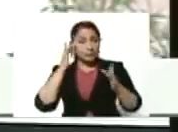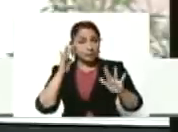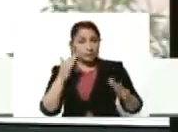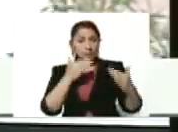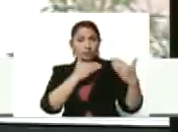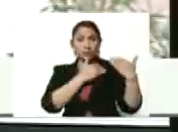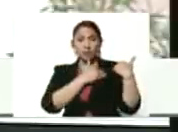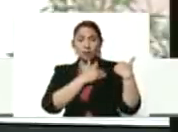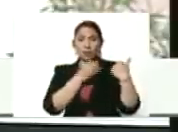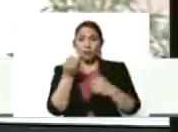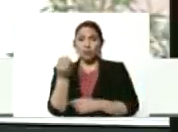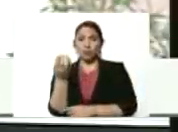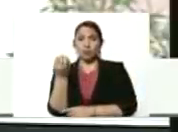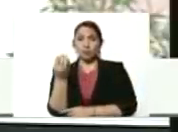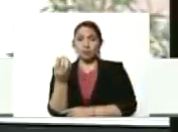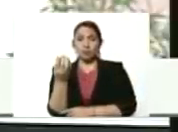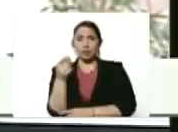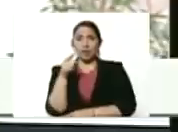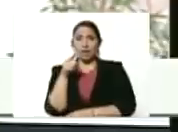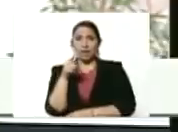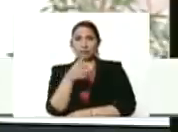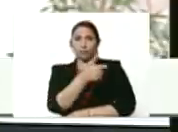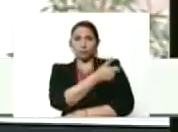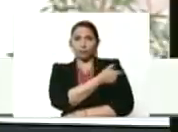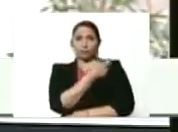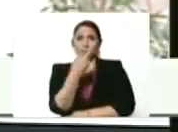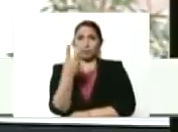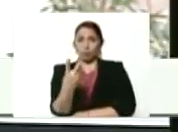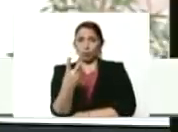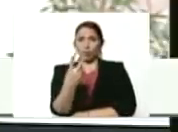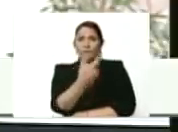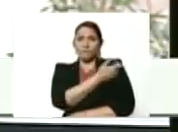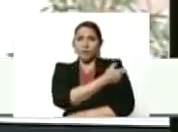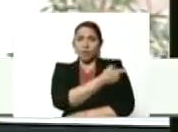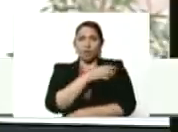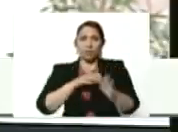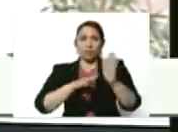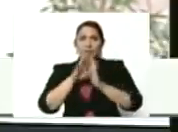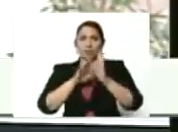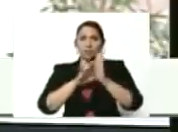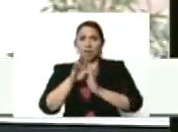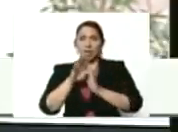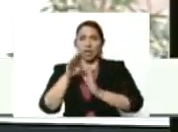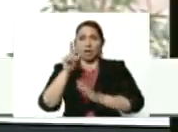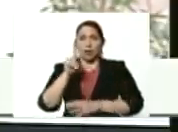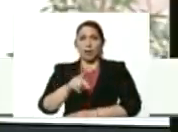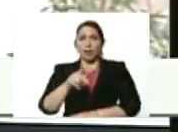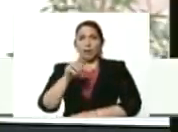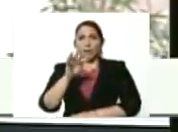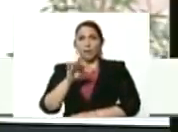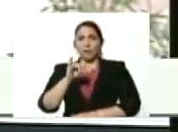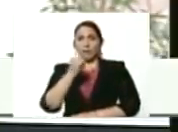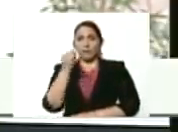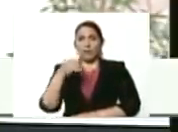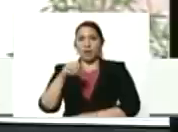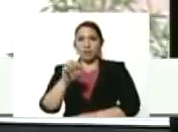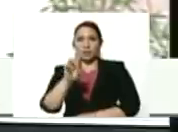representantes del congresista, este recibió la segunda dosis de la vacuna desarrollada por Pfizer y